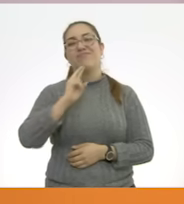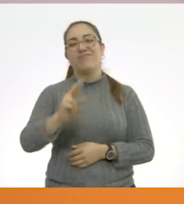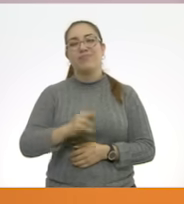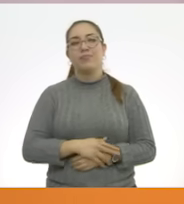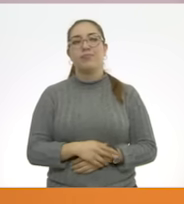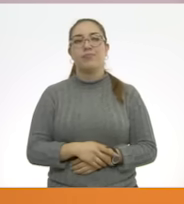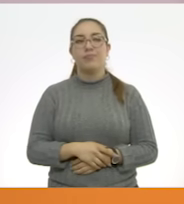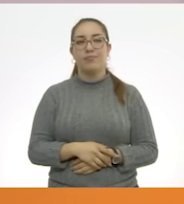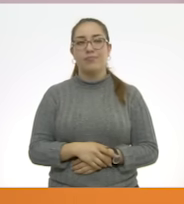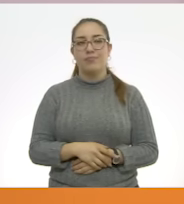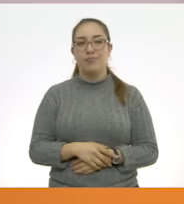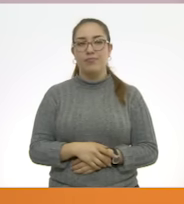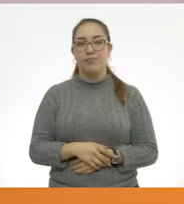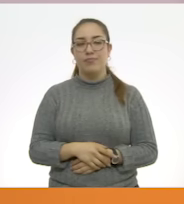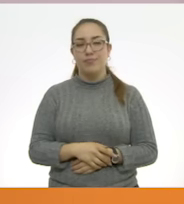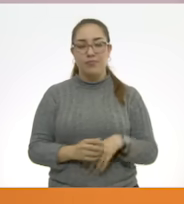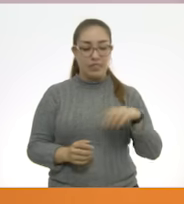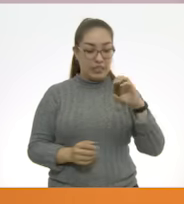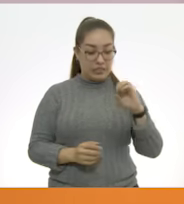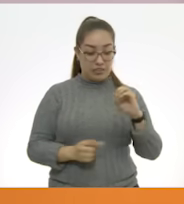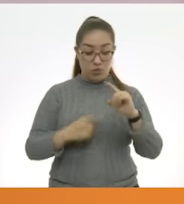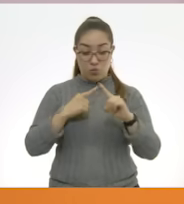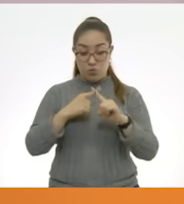Si digo 0 por 4,